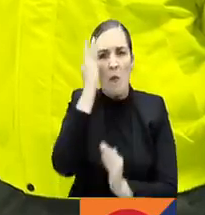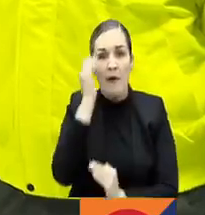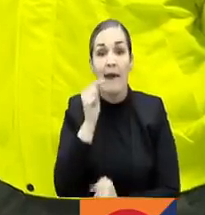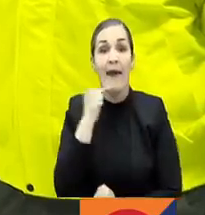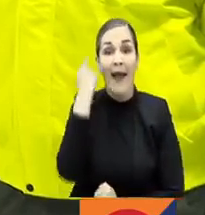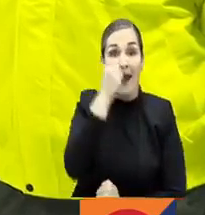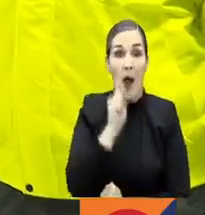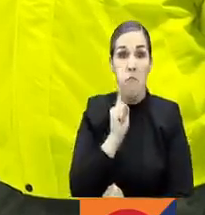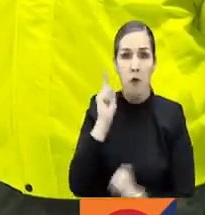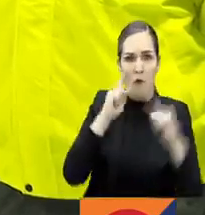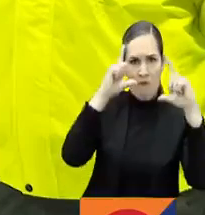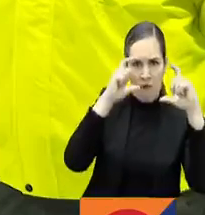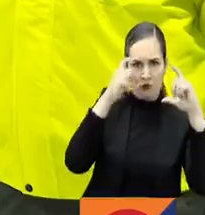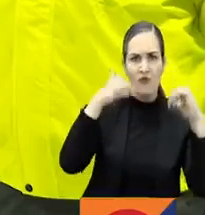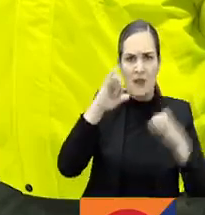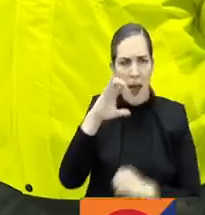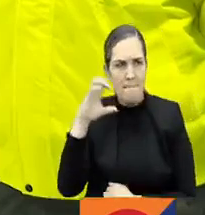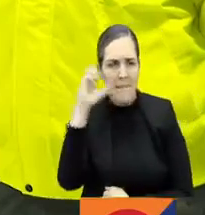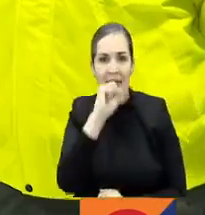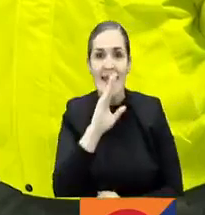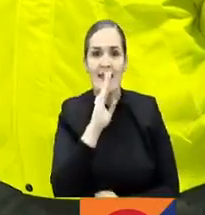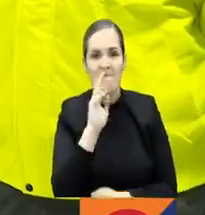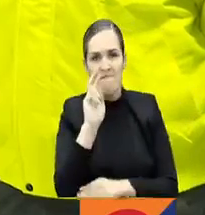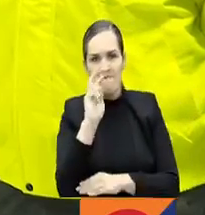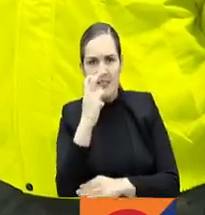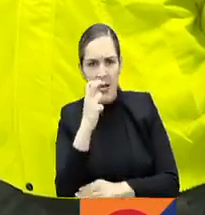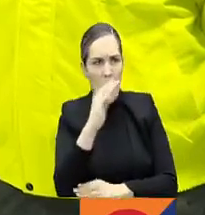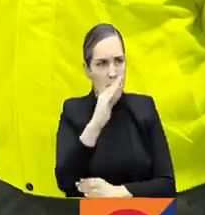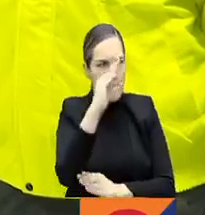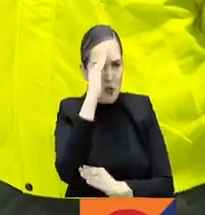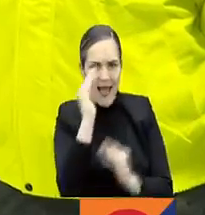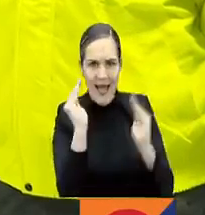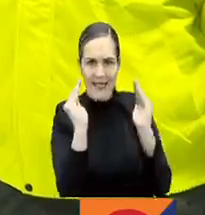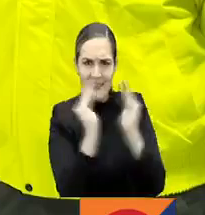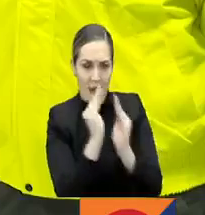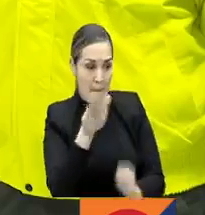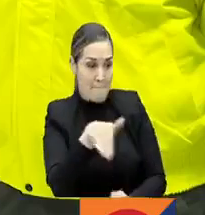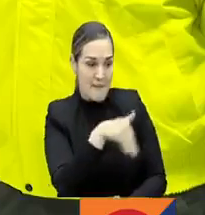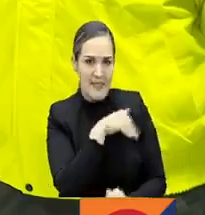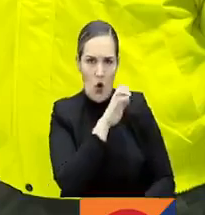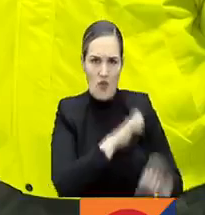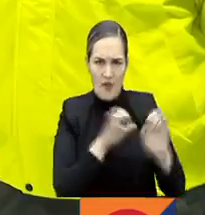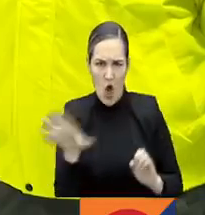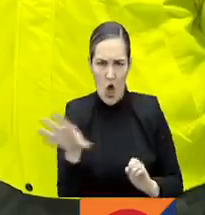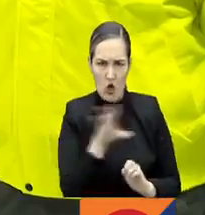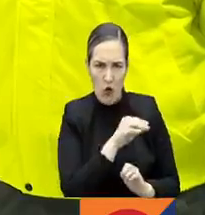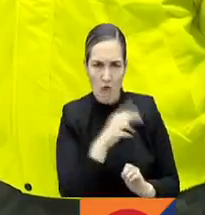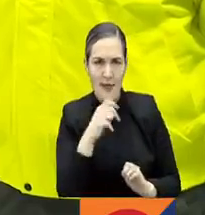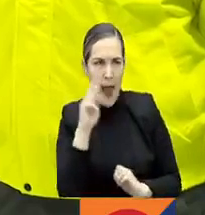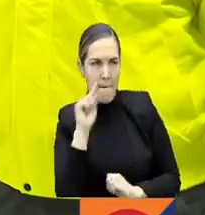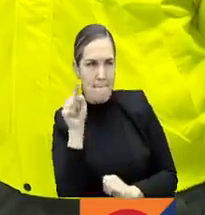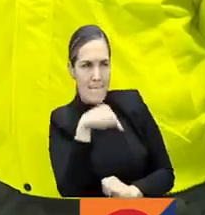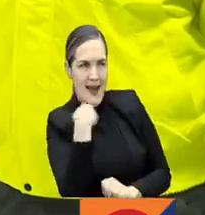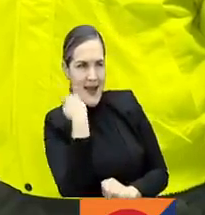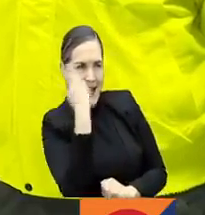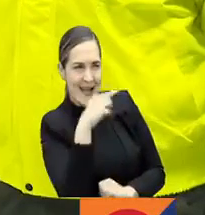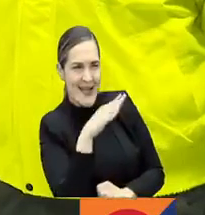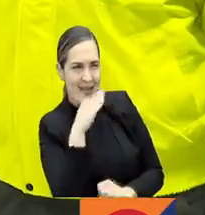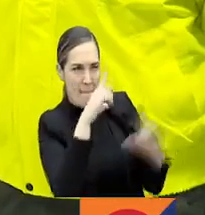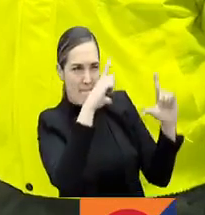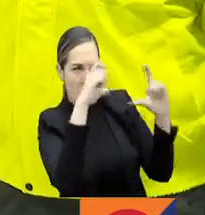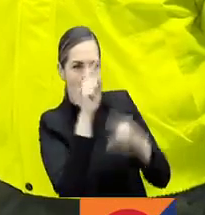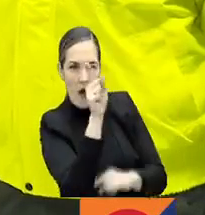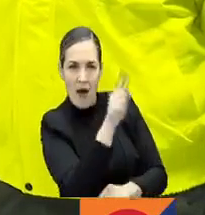ellas Policía Nacional, el Ejército Nacional, el ICBF y el Ministerio de Defensa dieron a conocer las 30 cabecillas